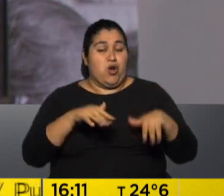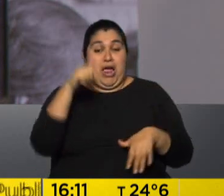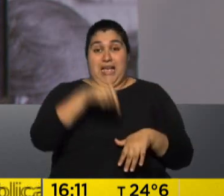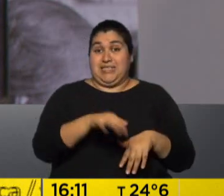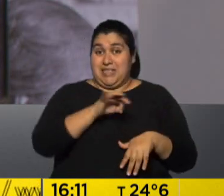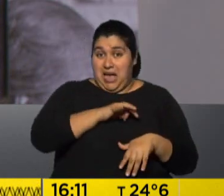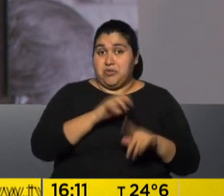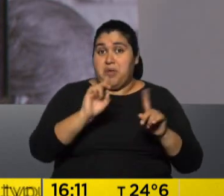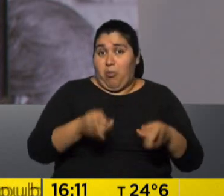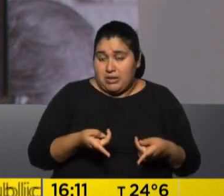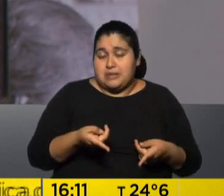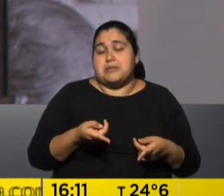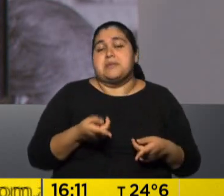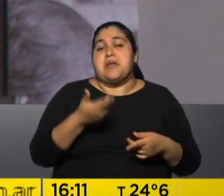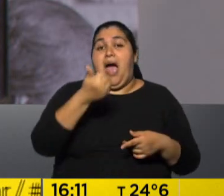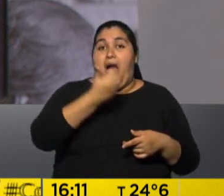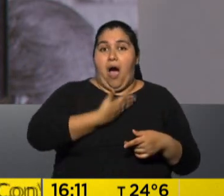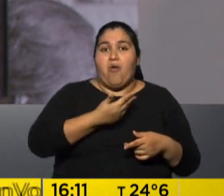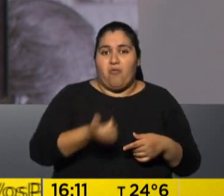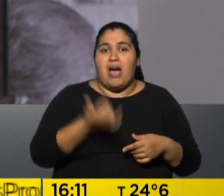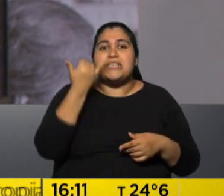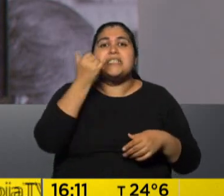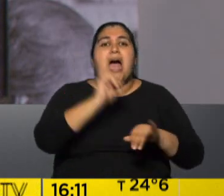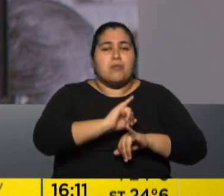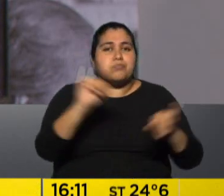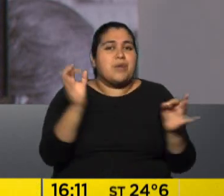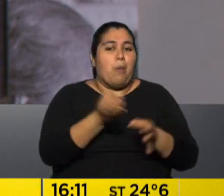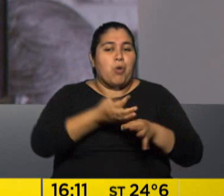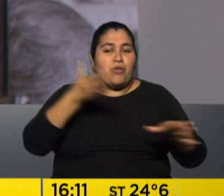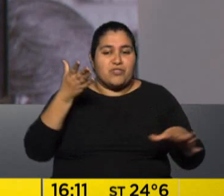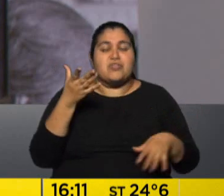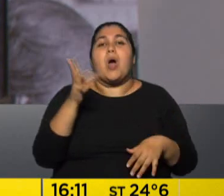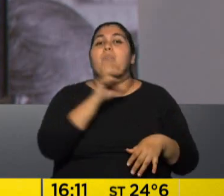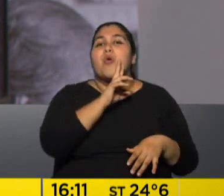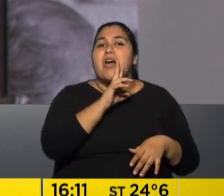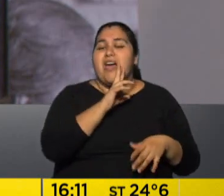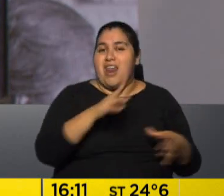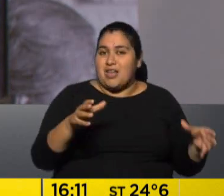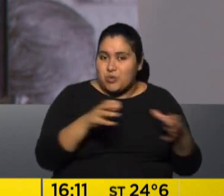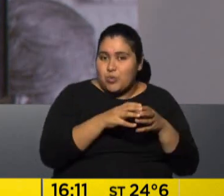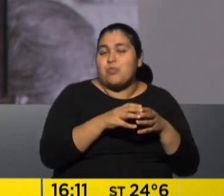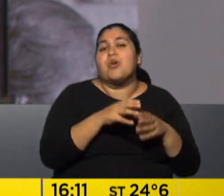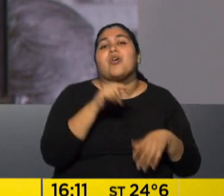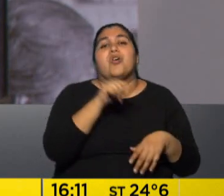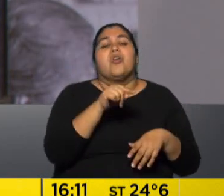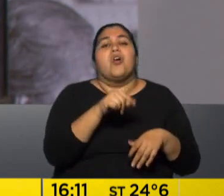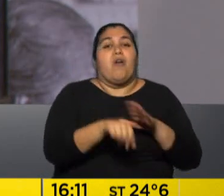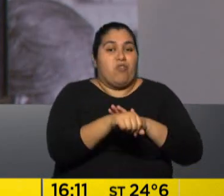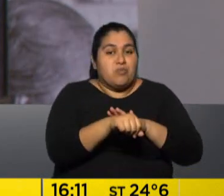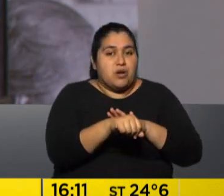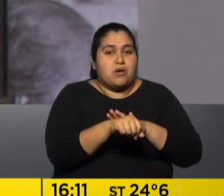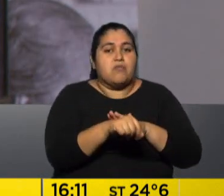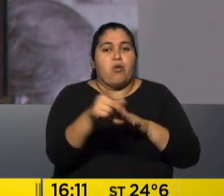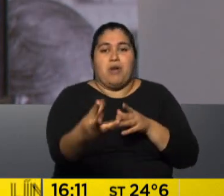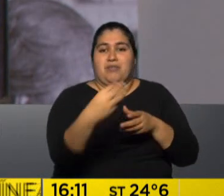ir más lejos, la AFA anunció la profesionalización del fútbol femenino. De la mano vino esta asignación